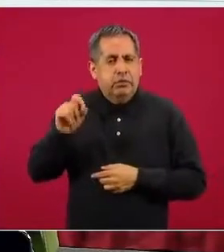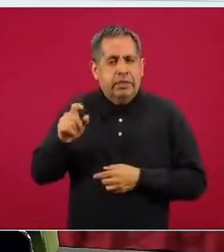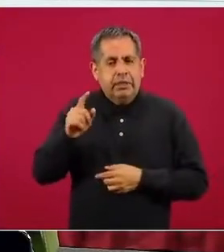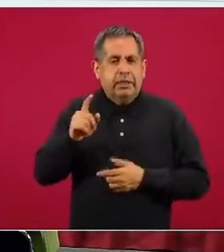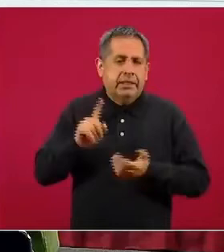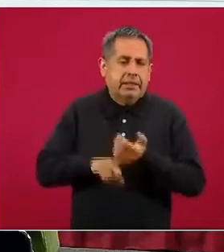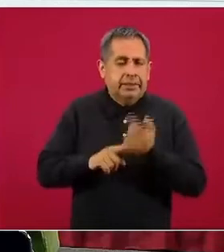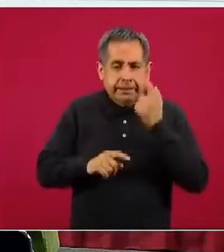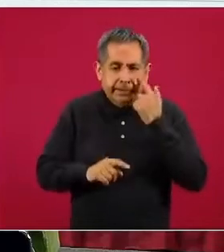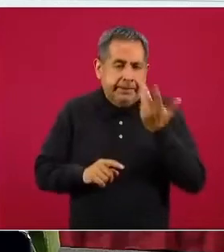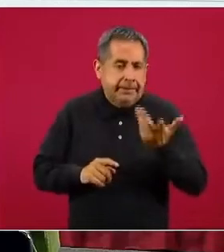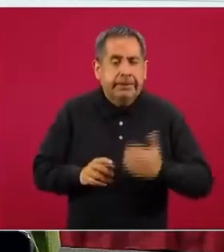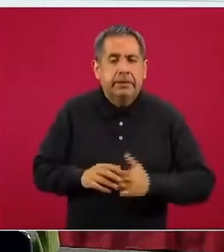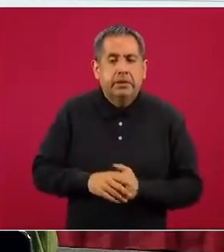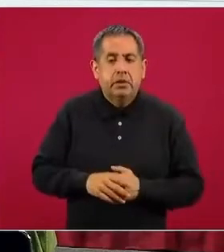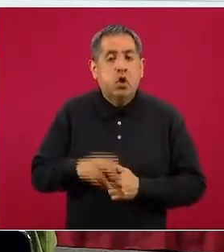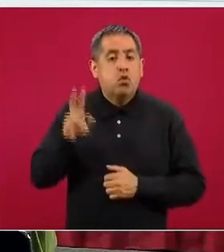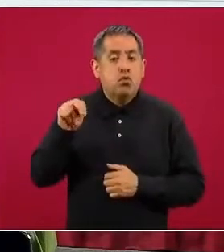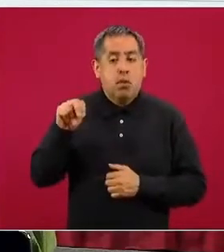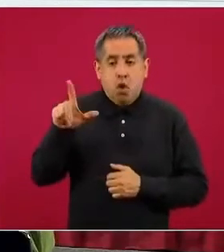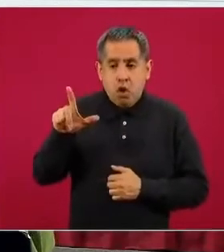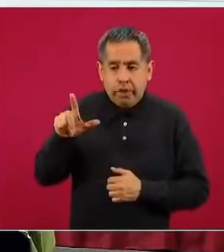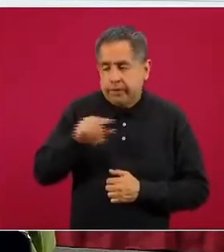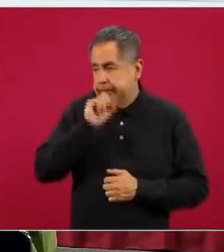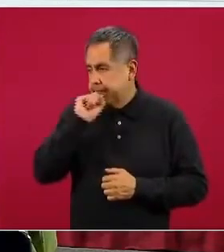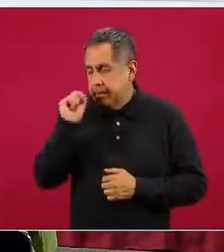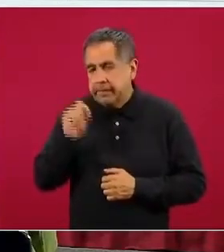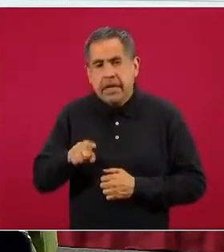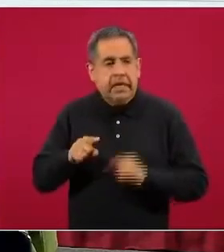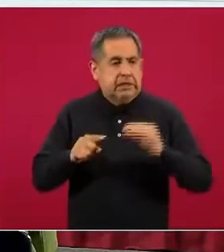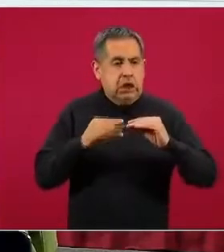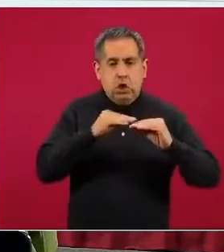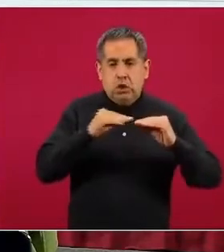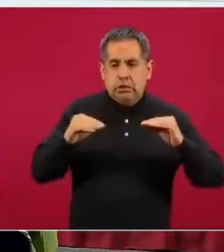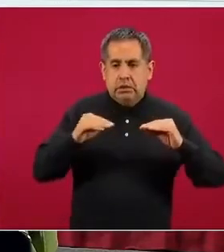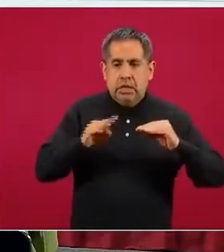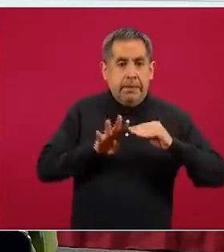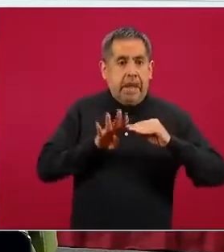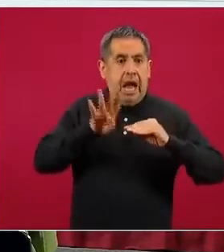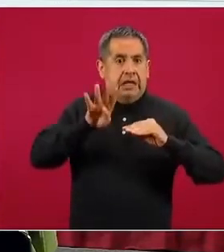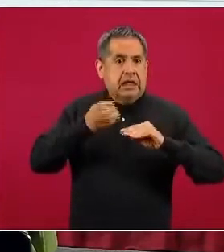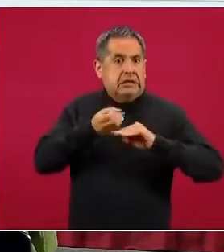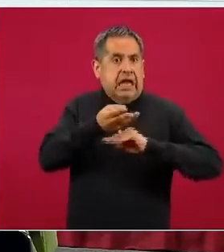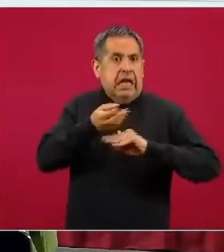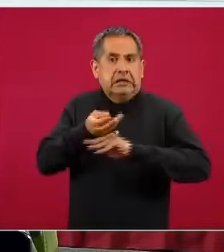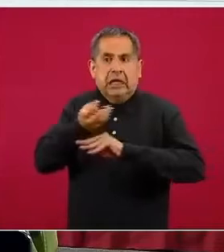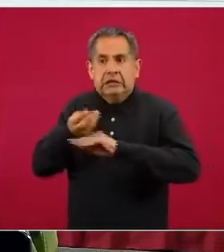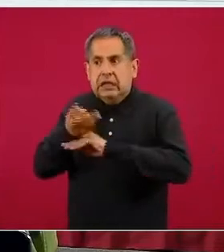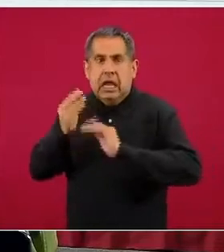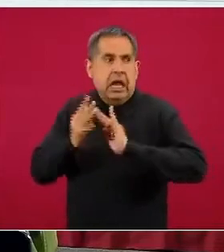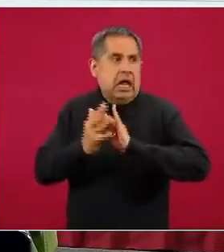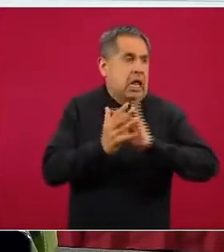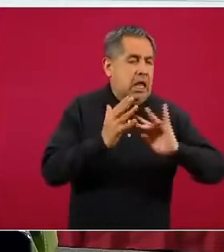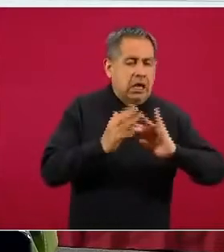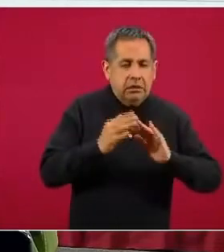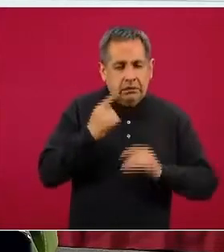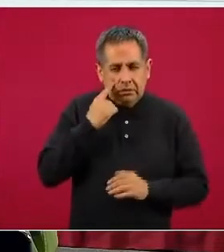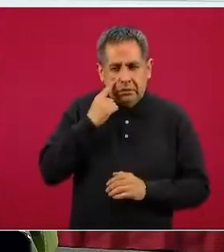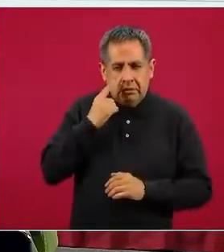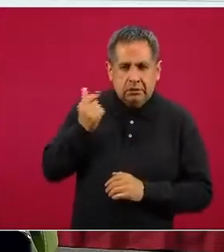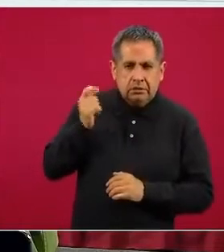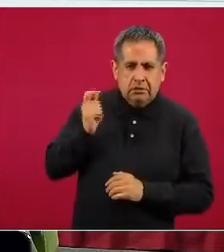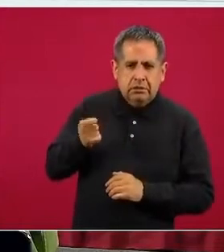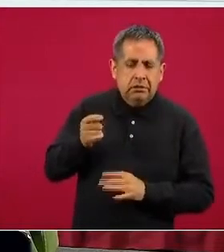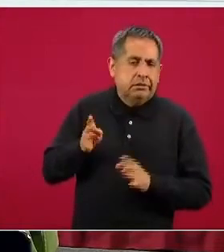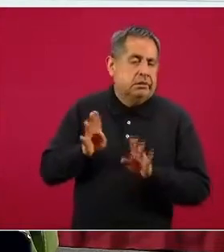otro sistema operativo. Nuevo León también por encima del cero y con un ligero incremento que se ve muy ligero, pero sí se alcanza a